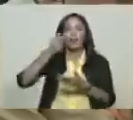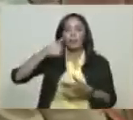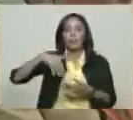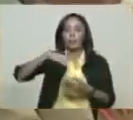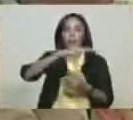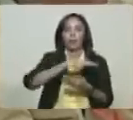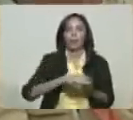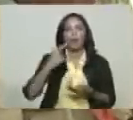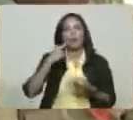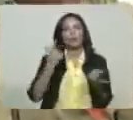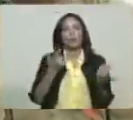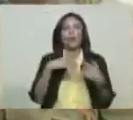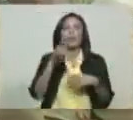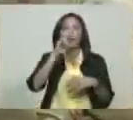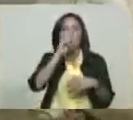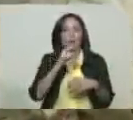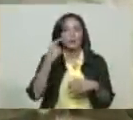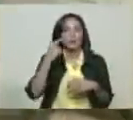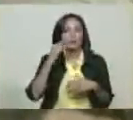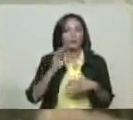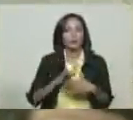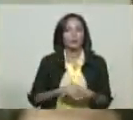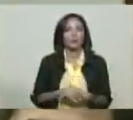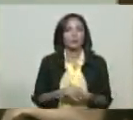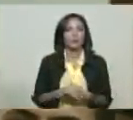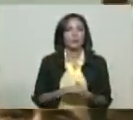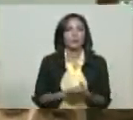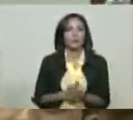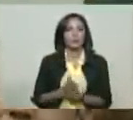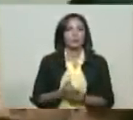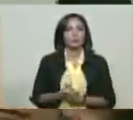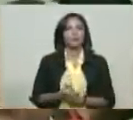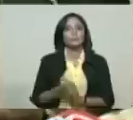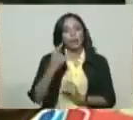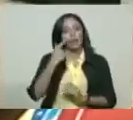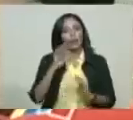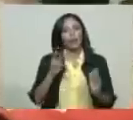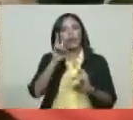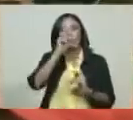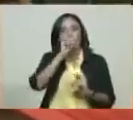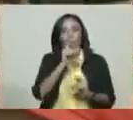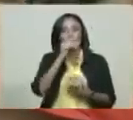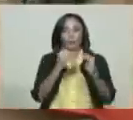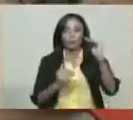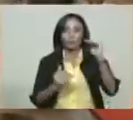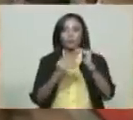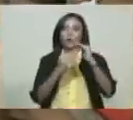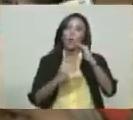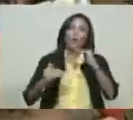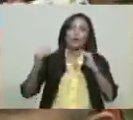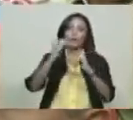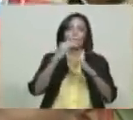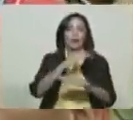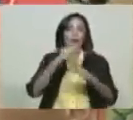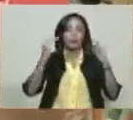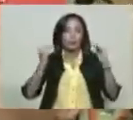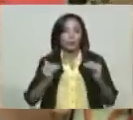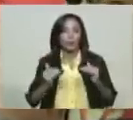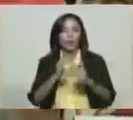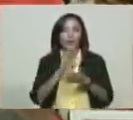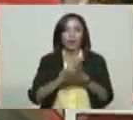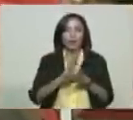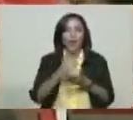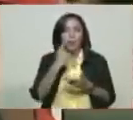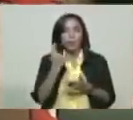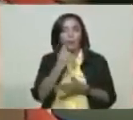Yo calculo unos 2 años para lograr un alto nivel de estabilidad, que podamos ver los